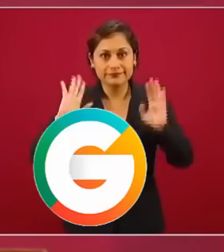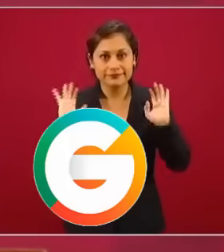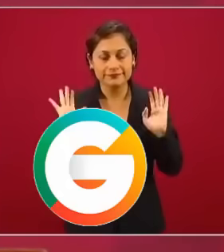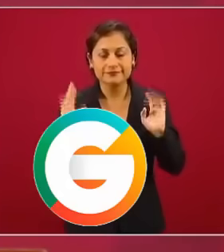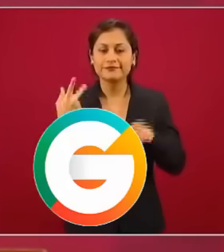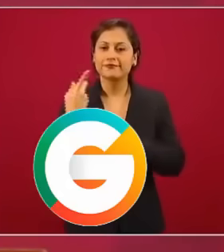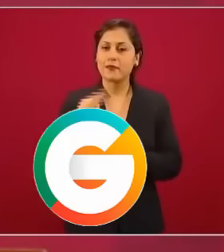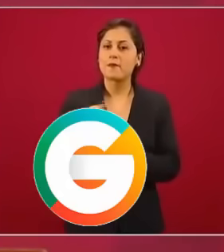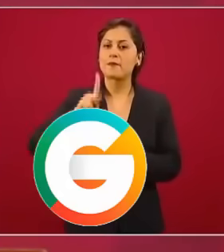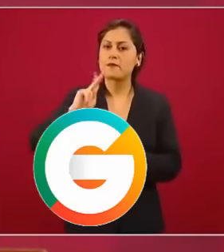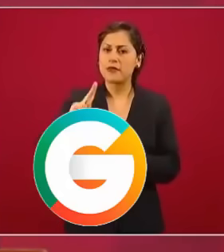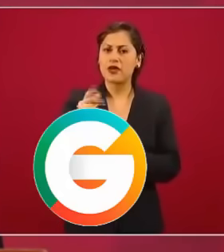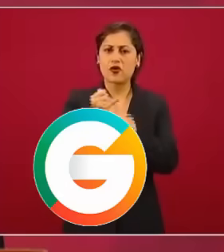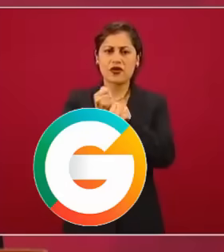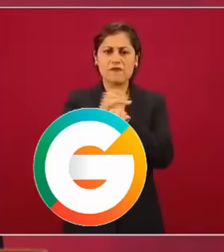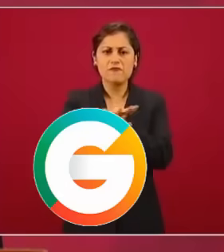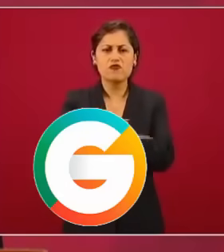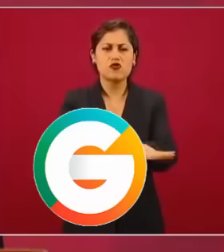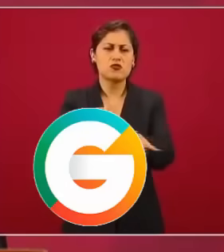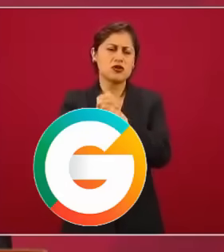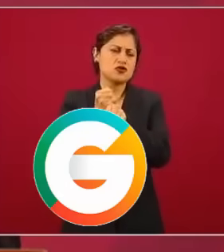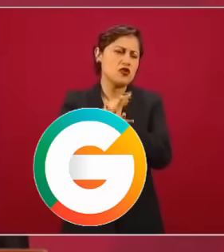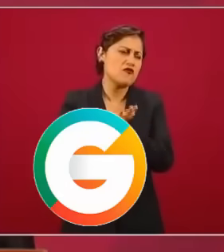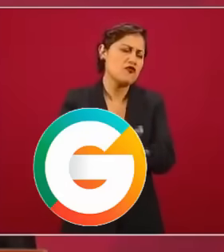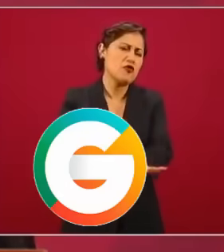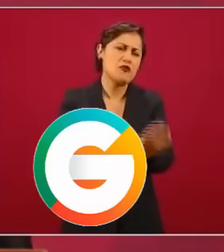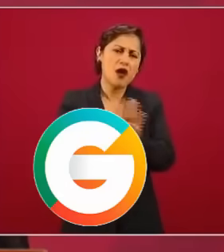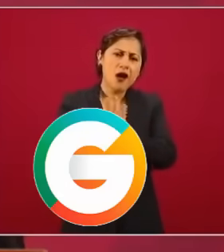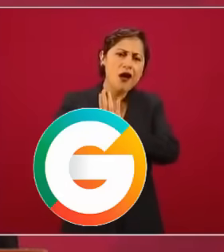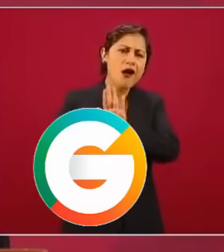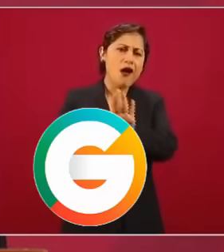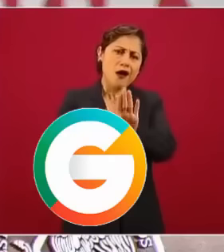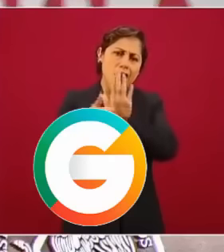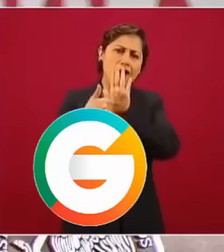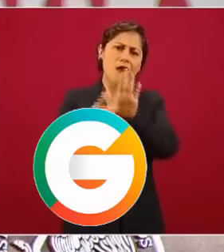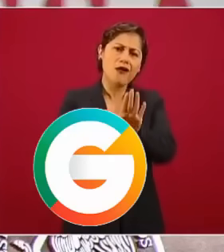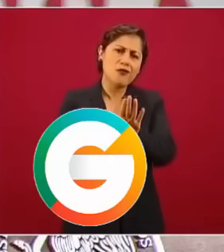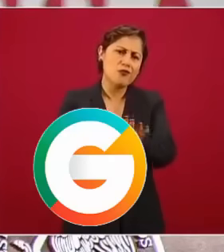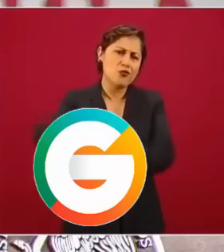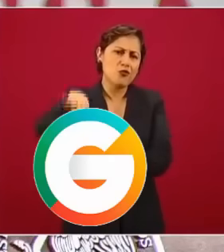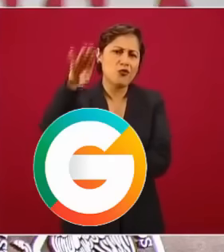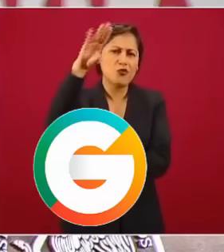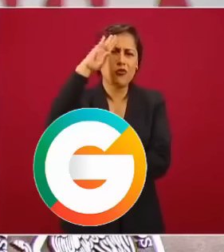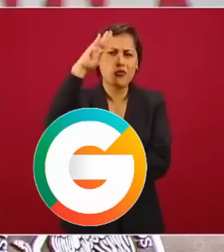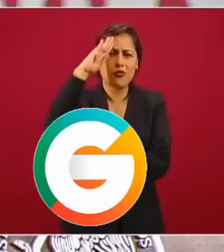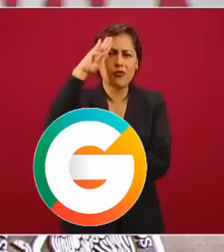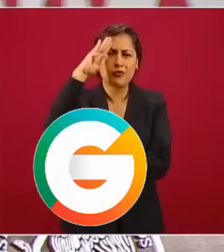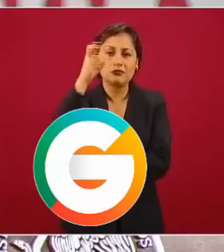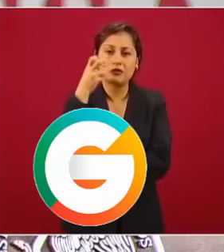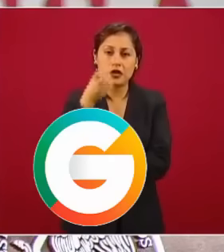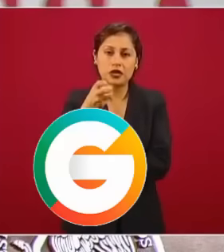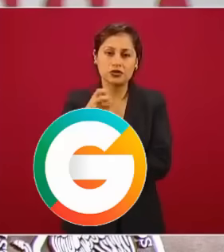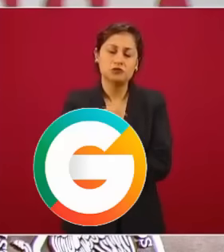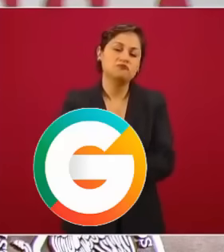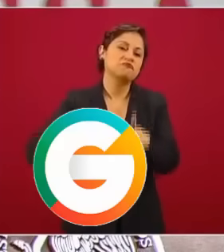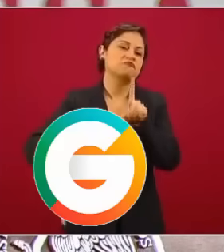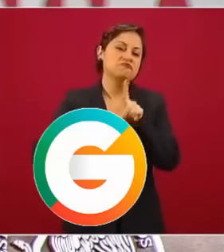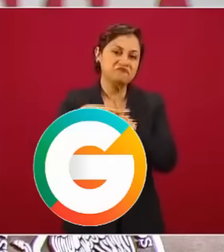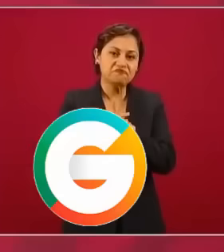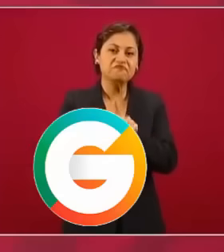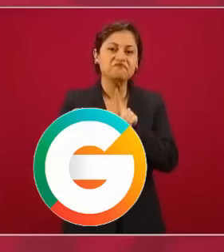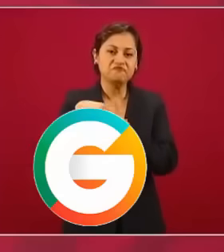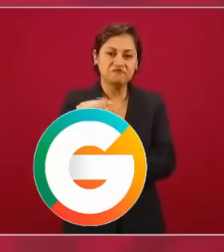muchísima información, de más. O sea, y eso es muy bueno. Pero además